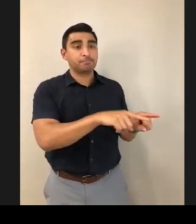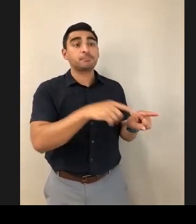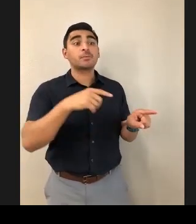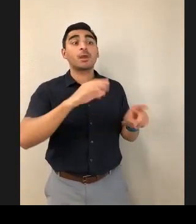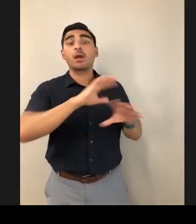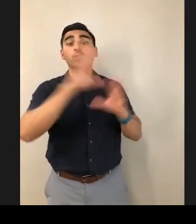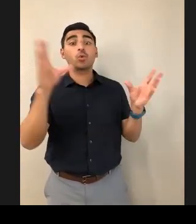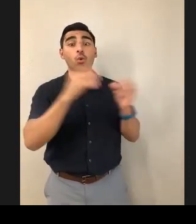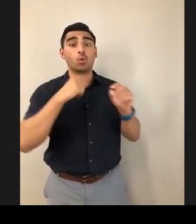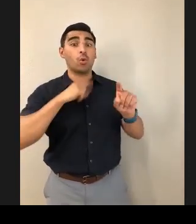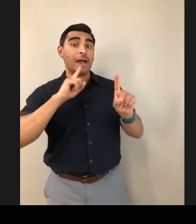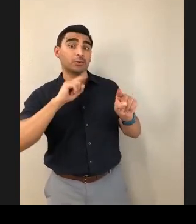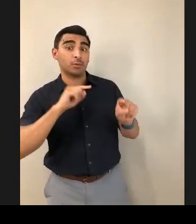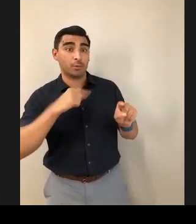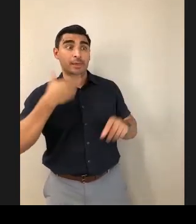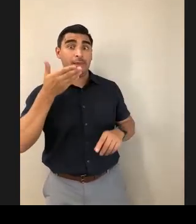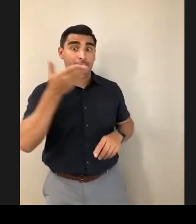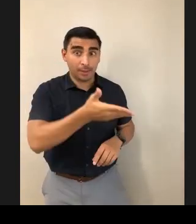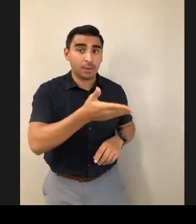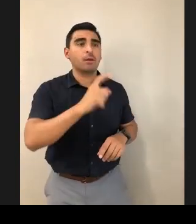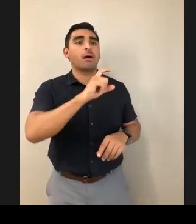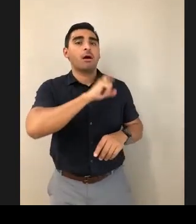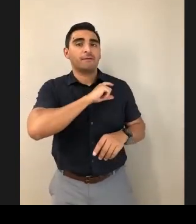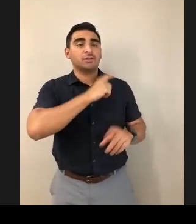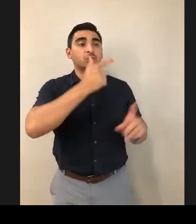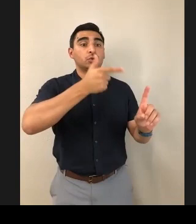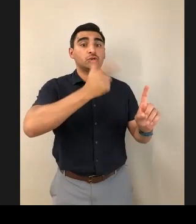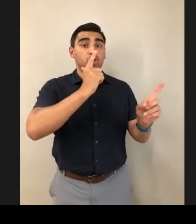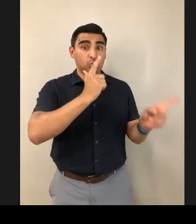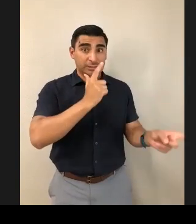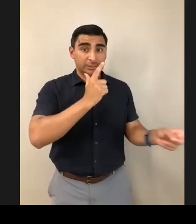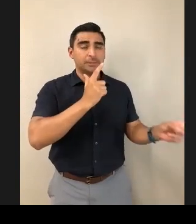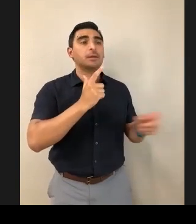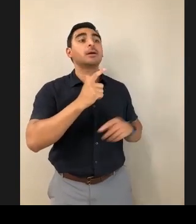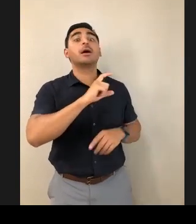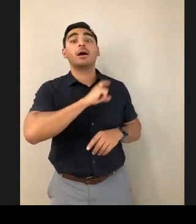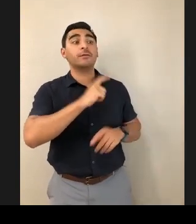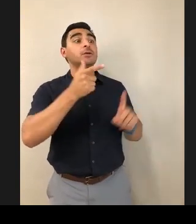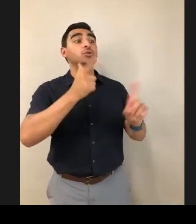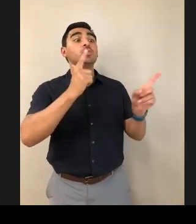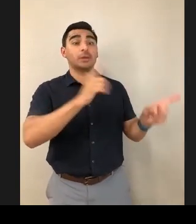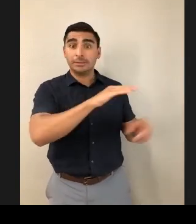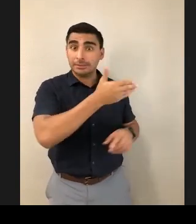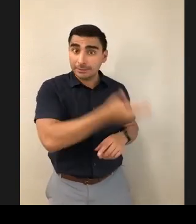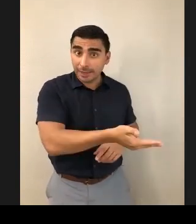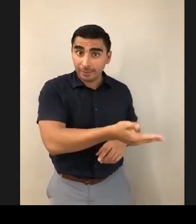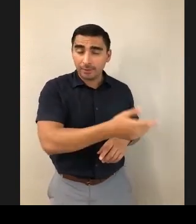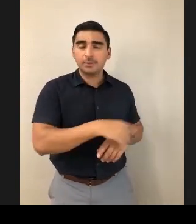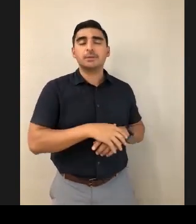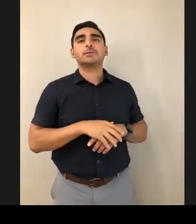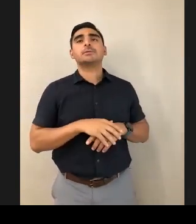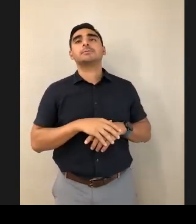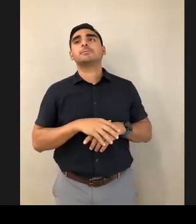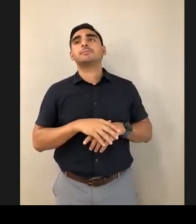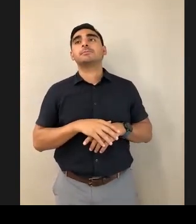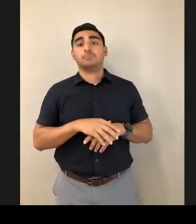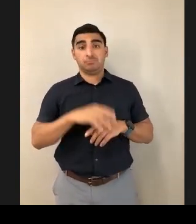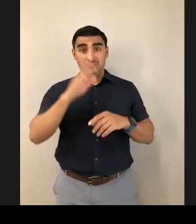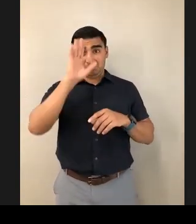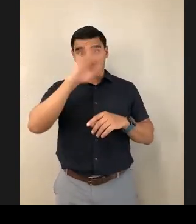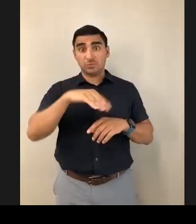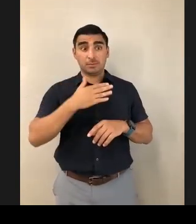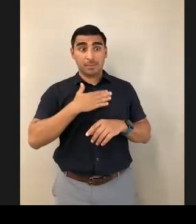tiempo ahí respondí en el escenario de los tiroteos involucrando oficiales de la